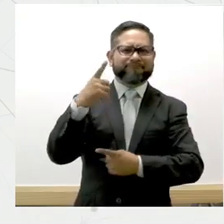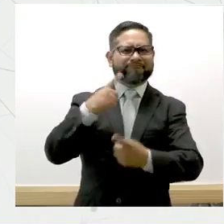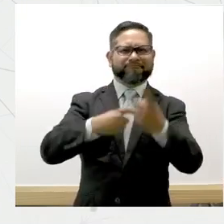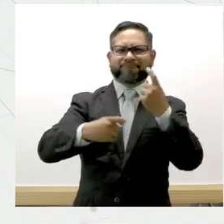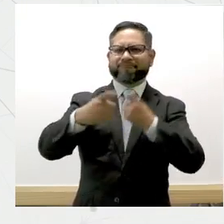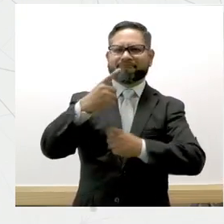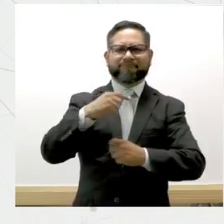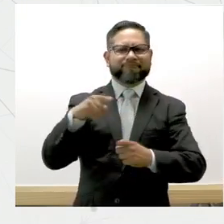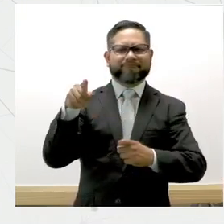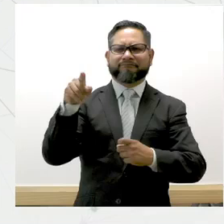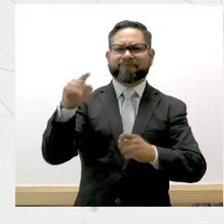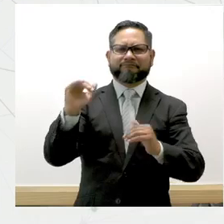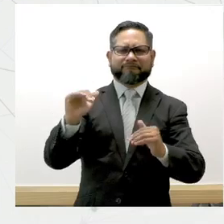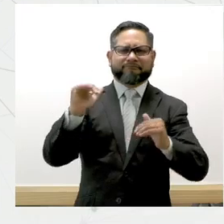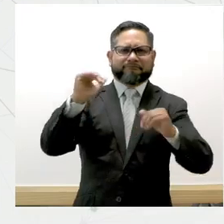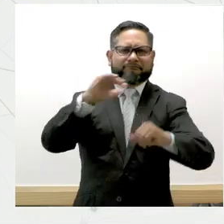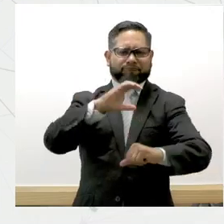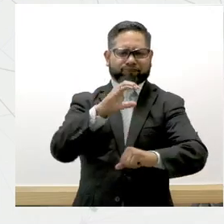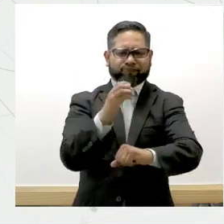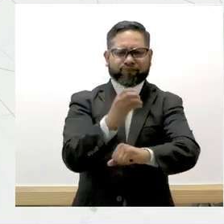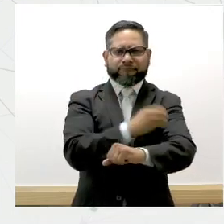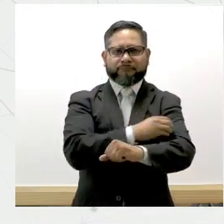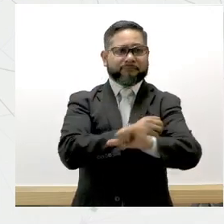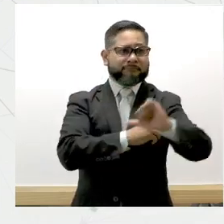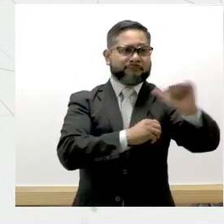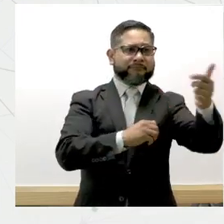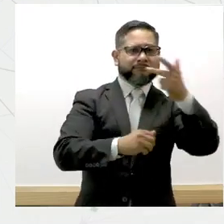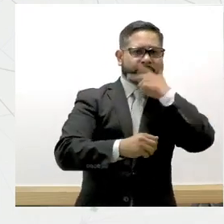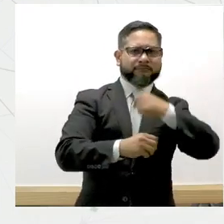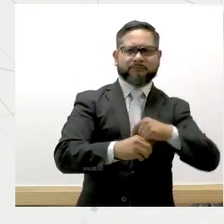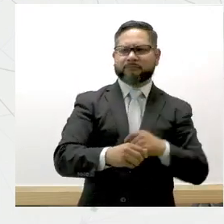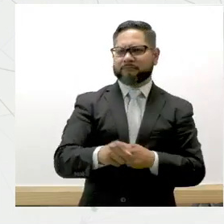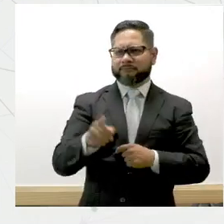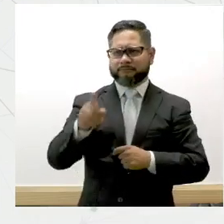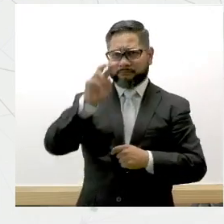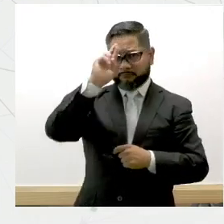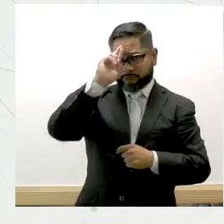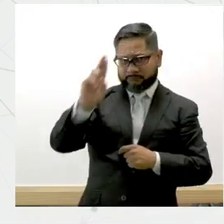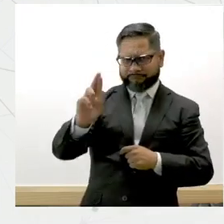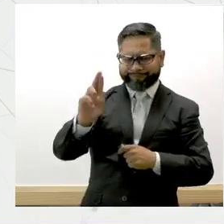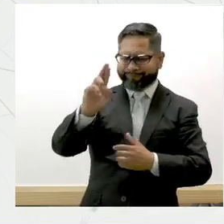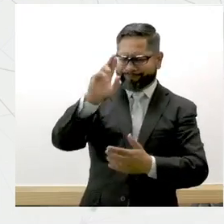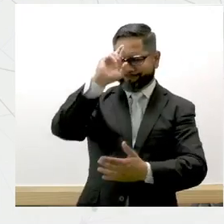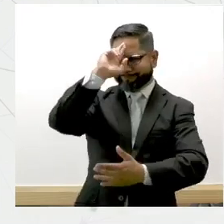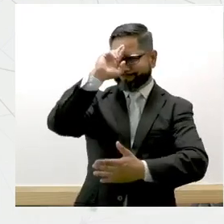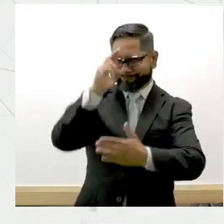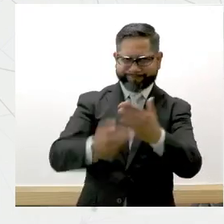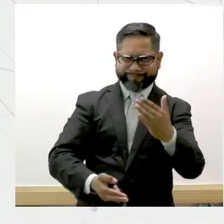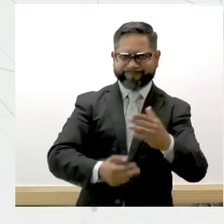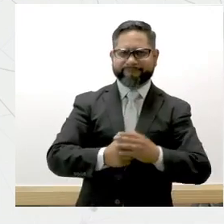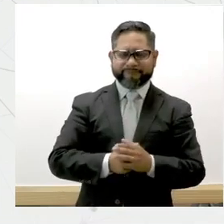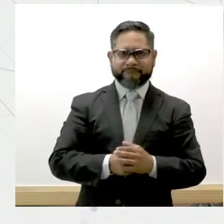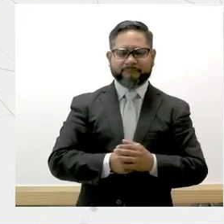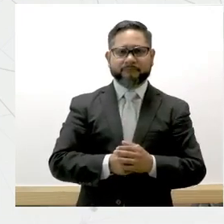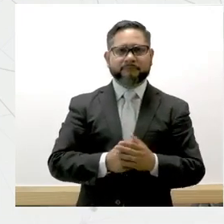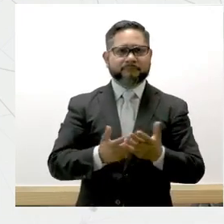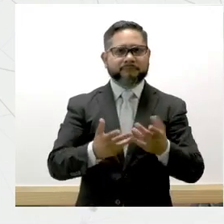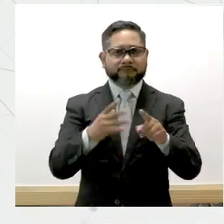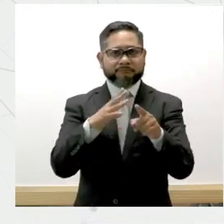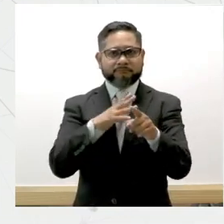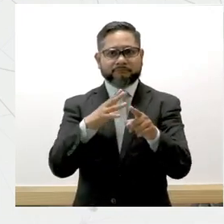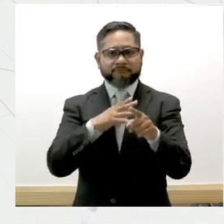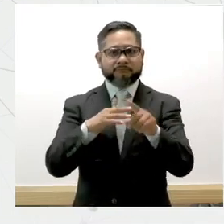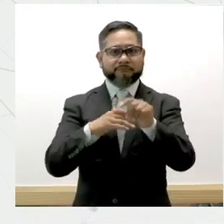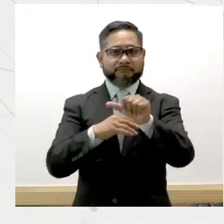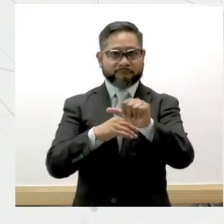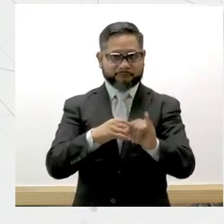poder, como estamos viendo, ¿no? No tenemos más que ver los ataques que se llevan a cabo del mismo. Pero en un entorno en el que la inteligencia artificial puede